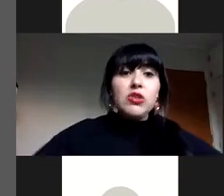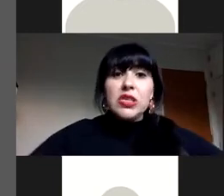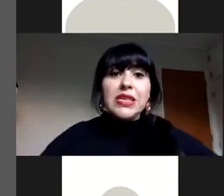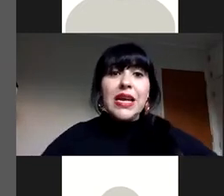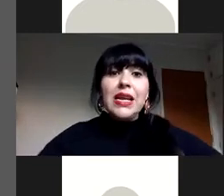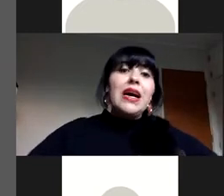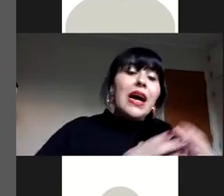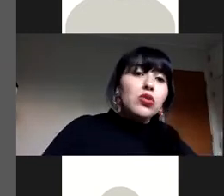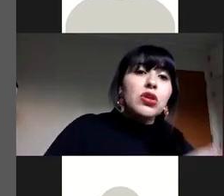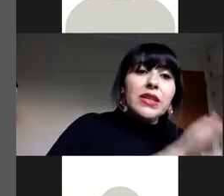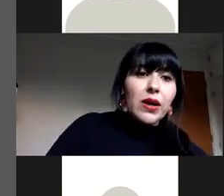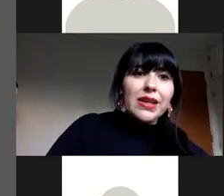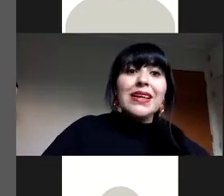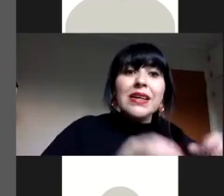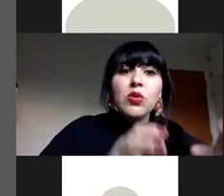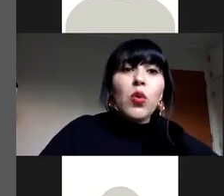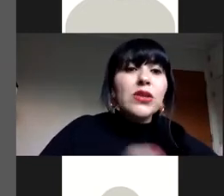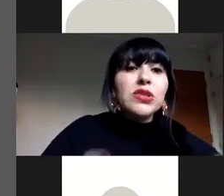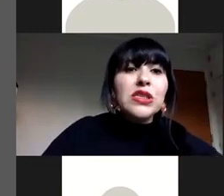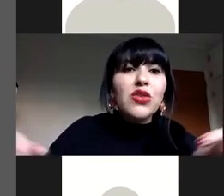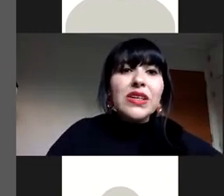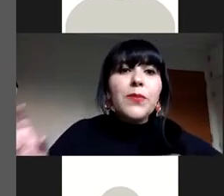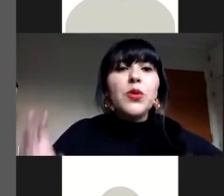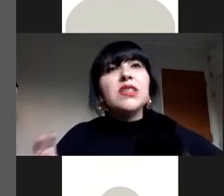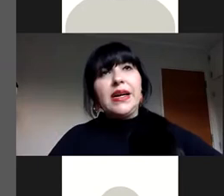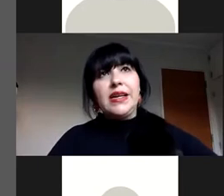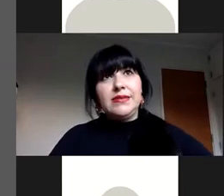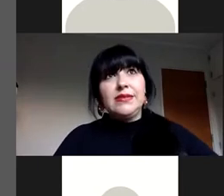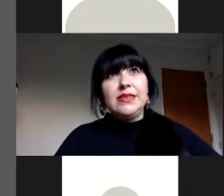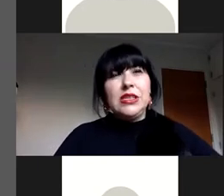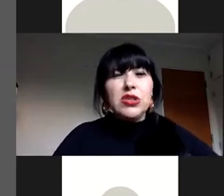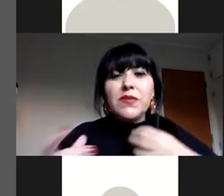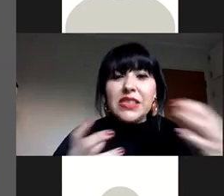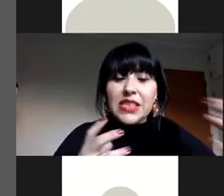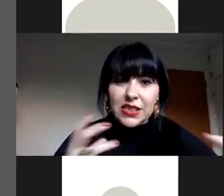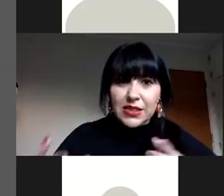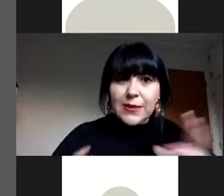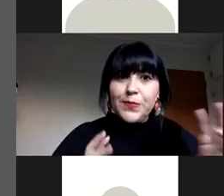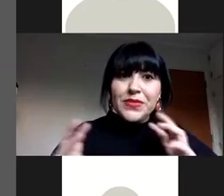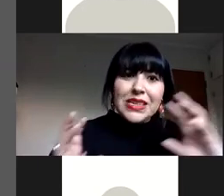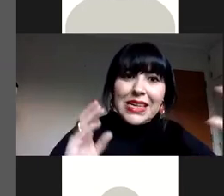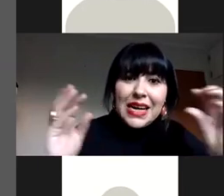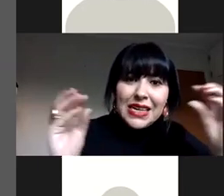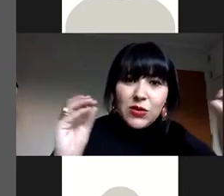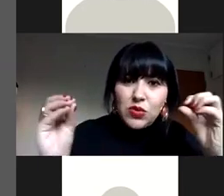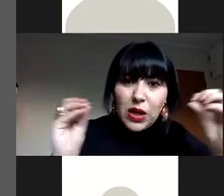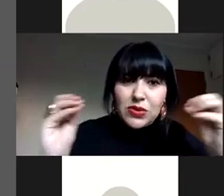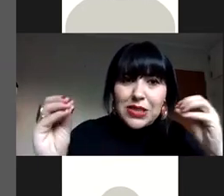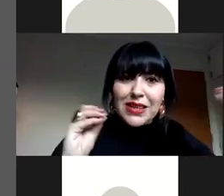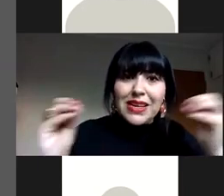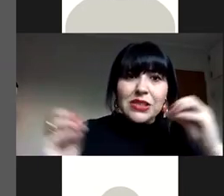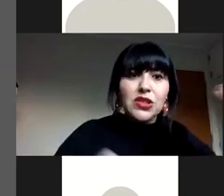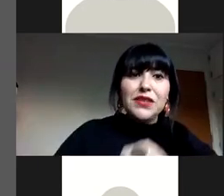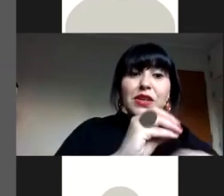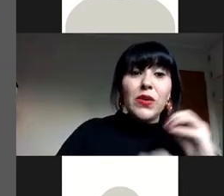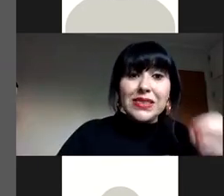sistema nervioso central al uso de marihuana 4 o 5 veces por semana. No sé si me entienden, que ahí hay un tema